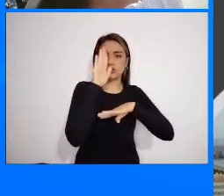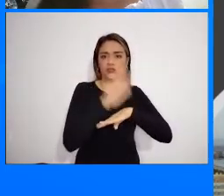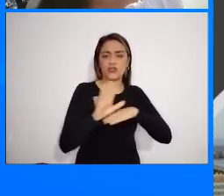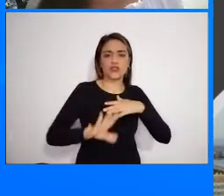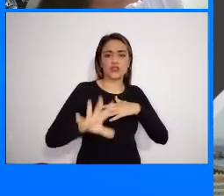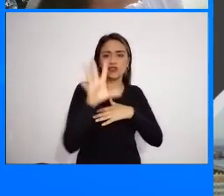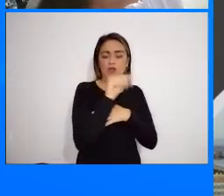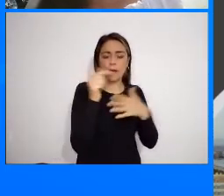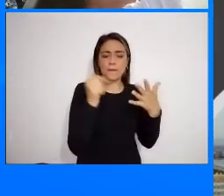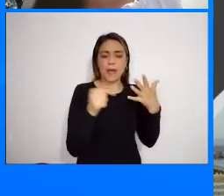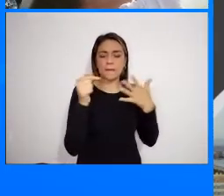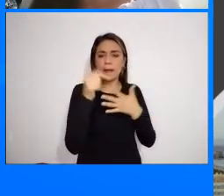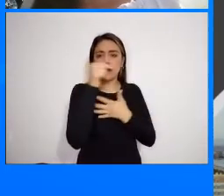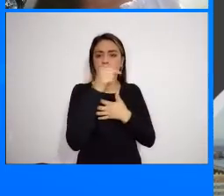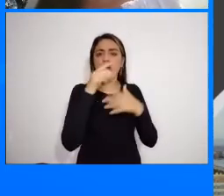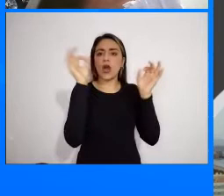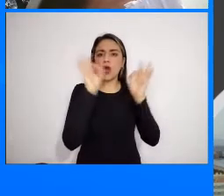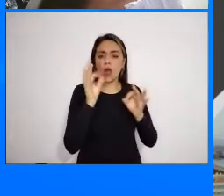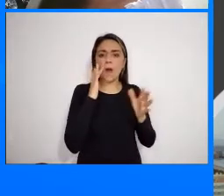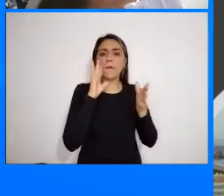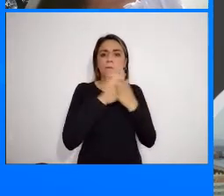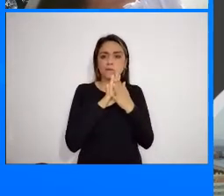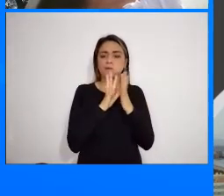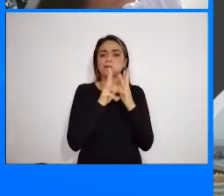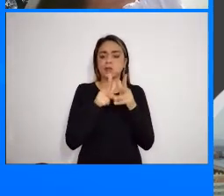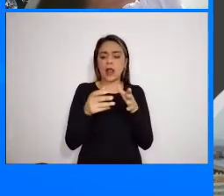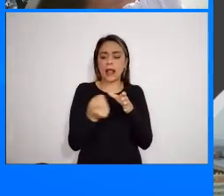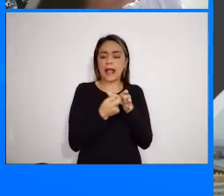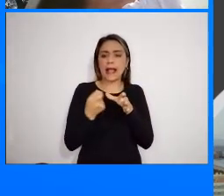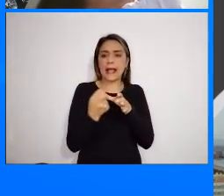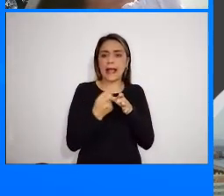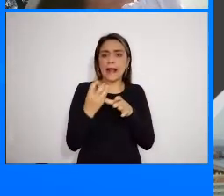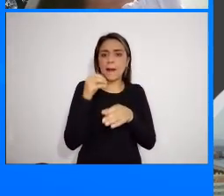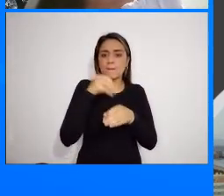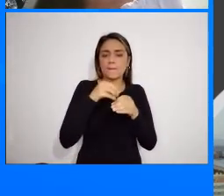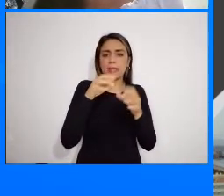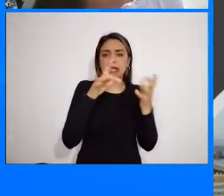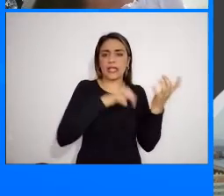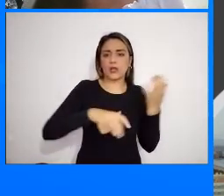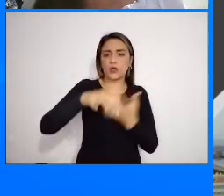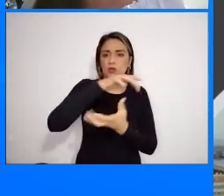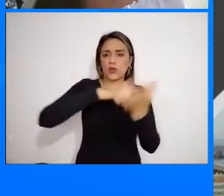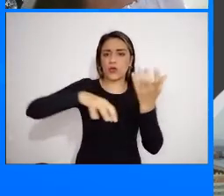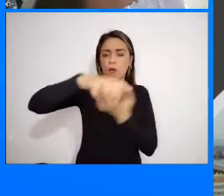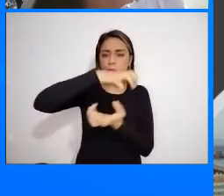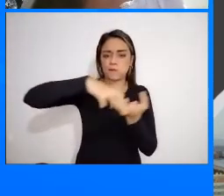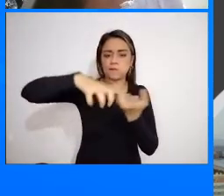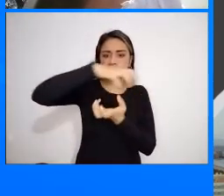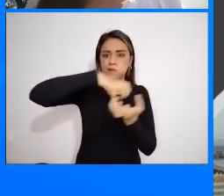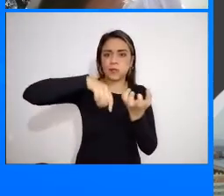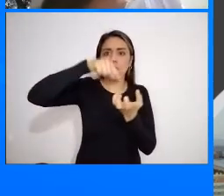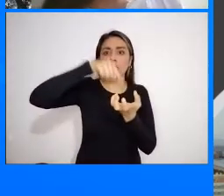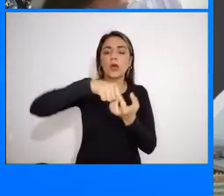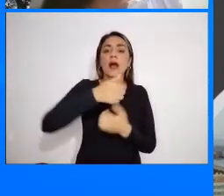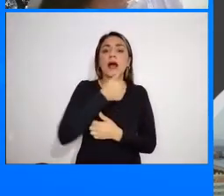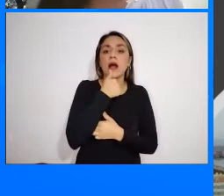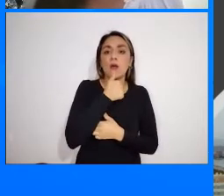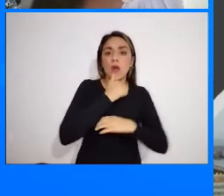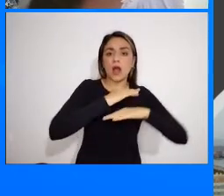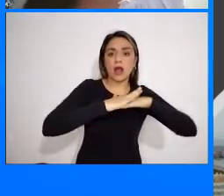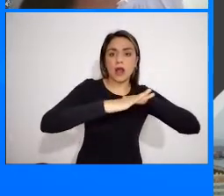los elementos orgánicos que hay en un ecosistema, sea acuático o